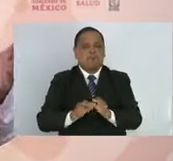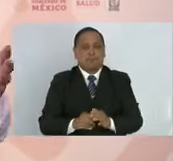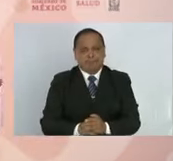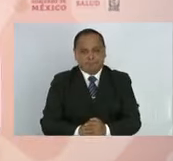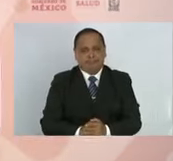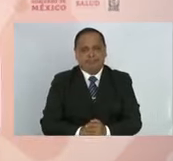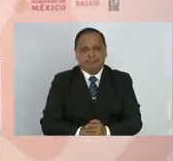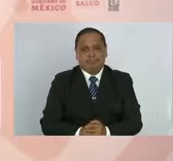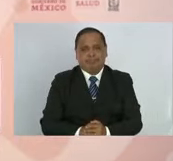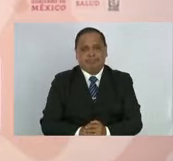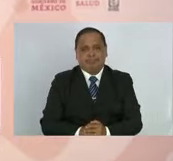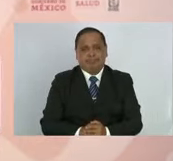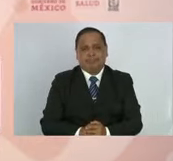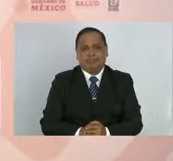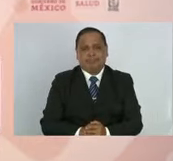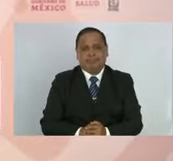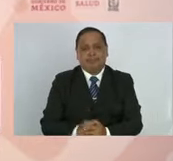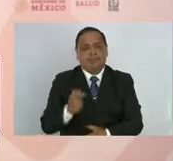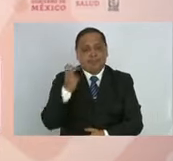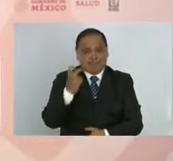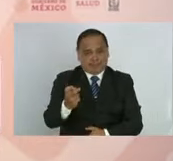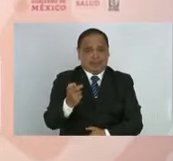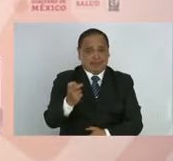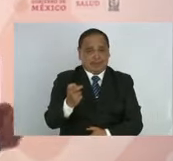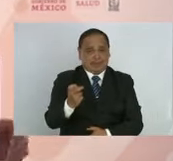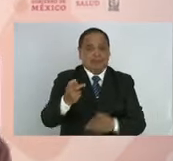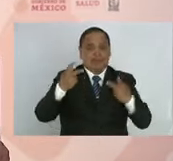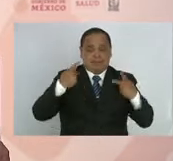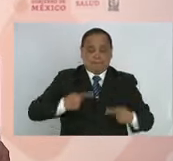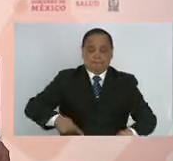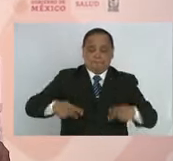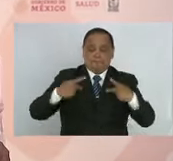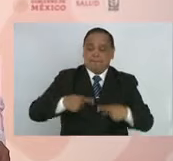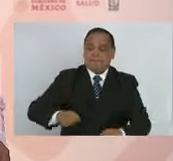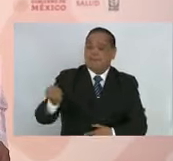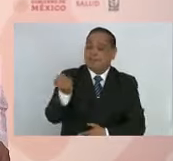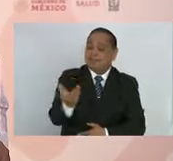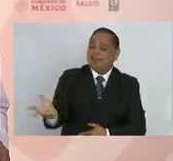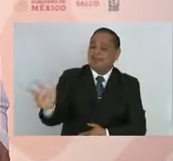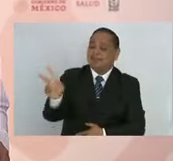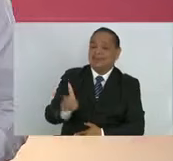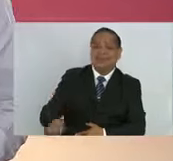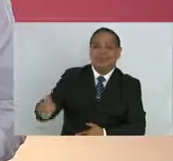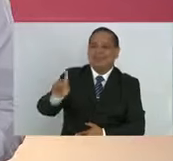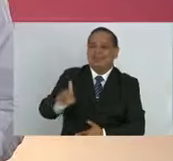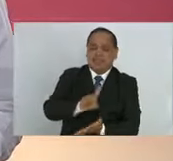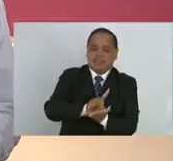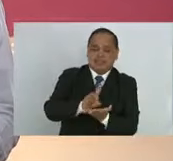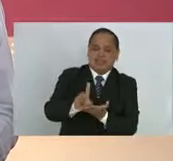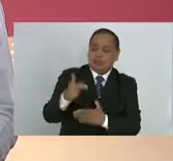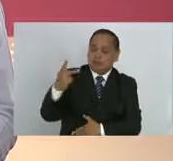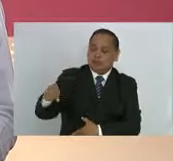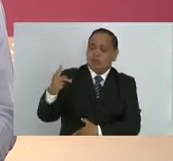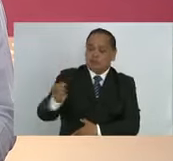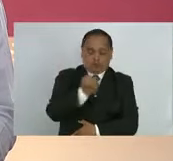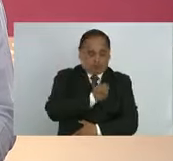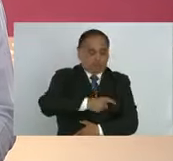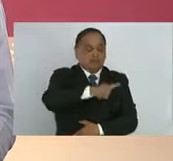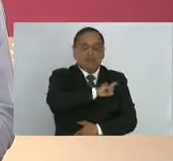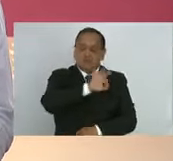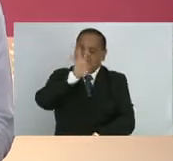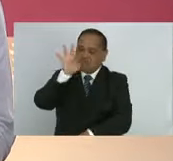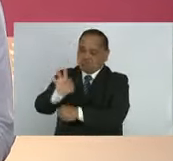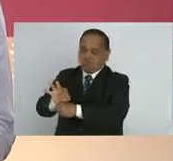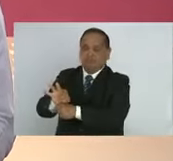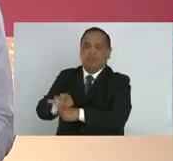para garantizar el derecho del pueblo a la salud.